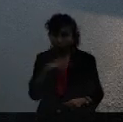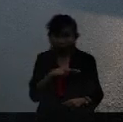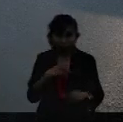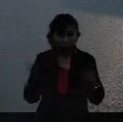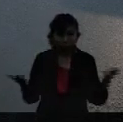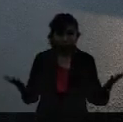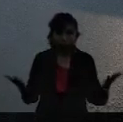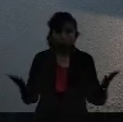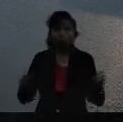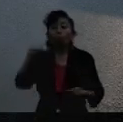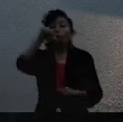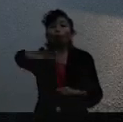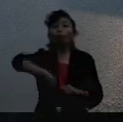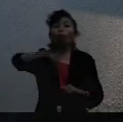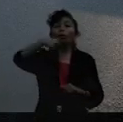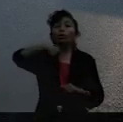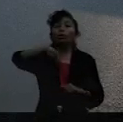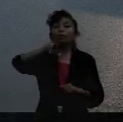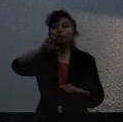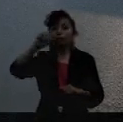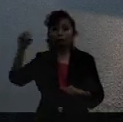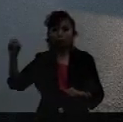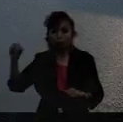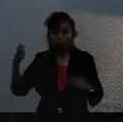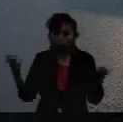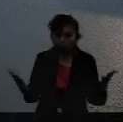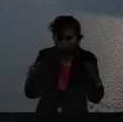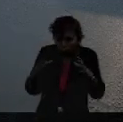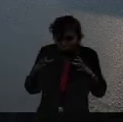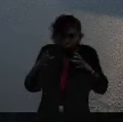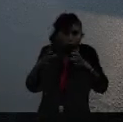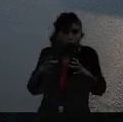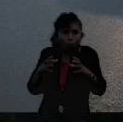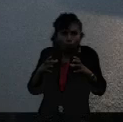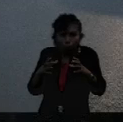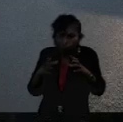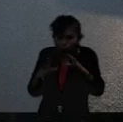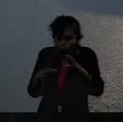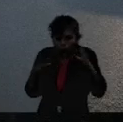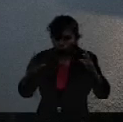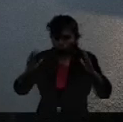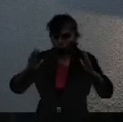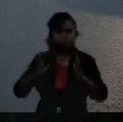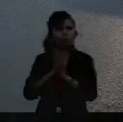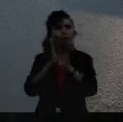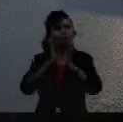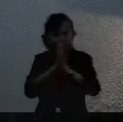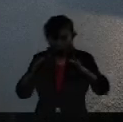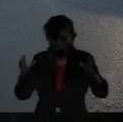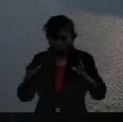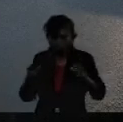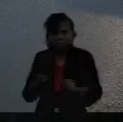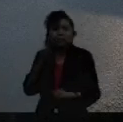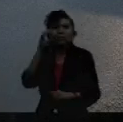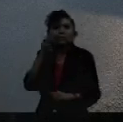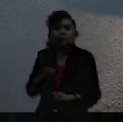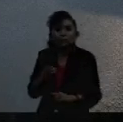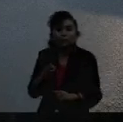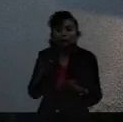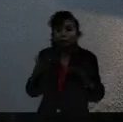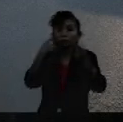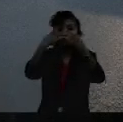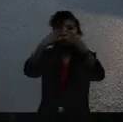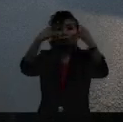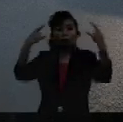hoy Quintana Roo es un espacio central un punto de encuentro una referencia obligada en la